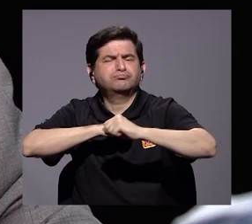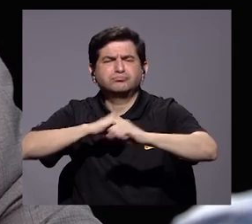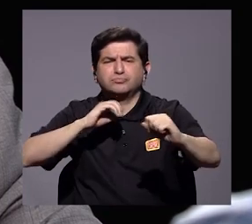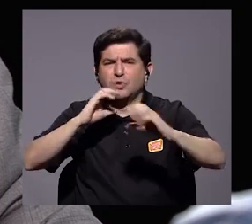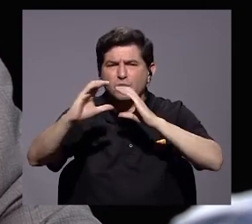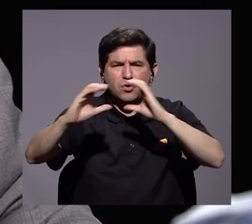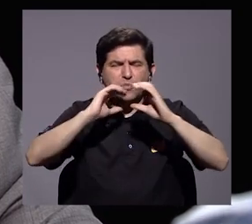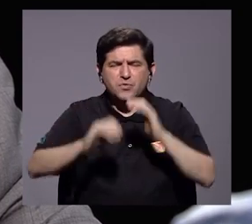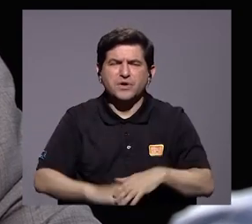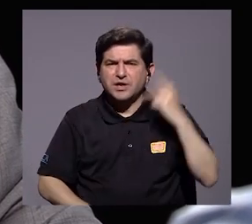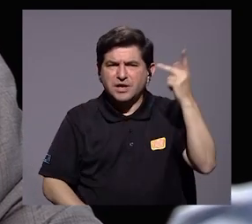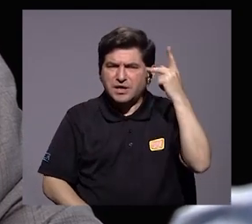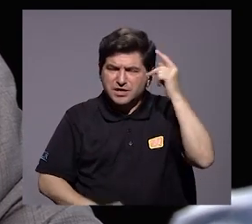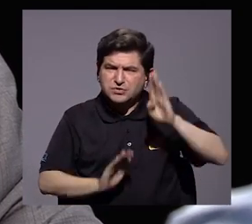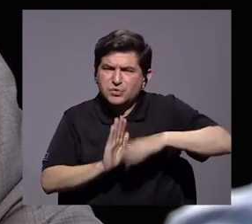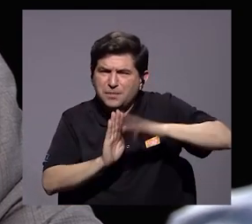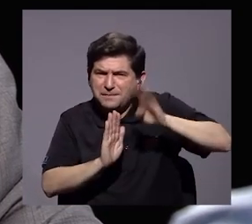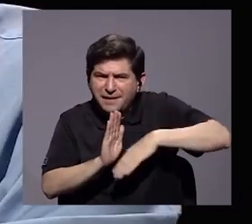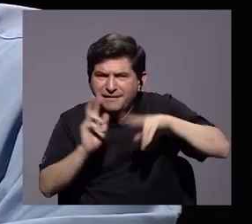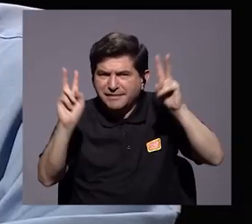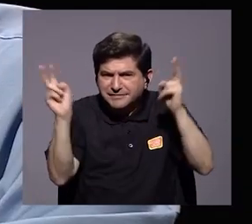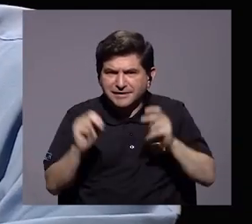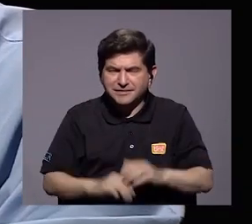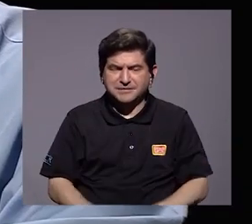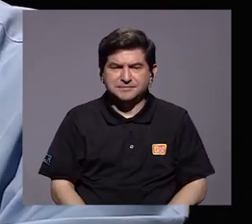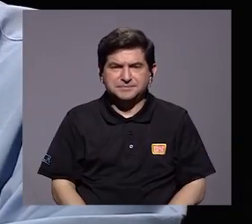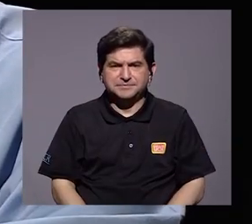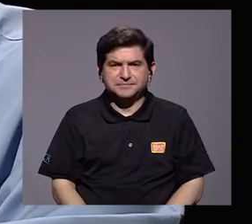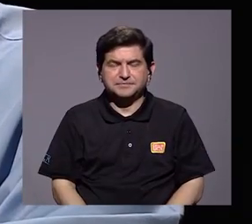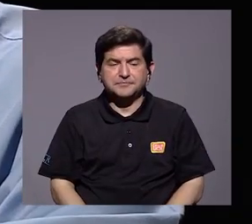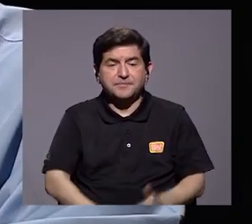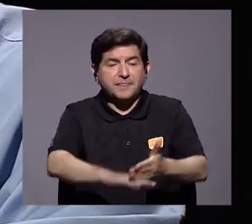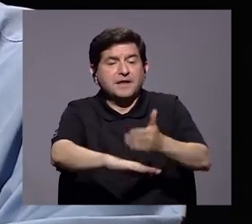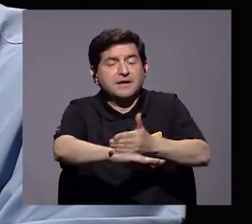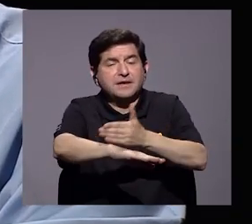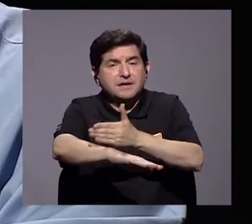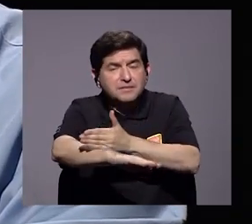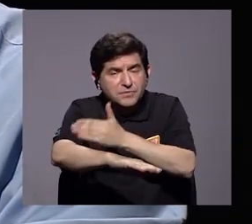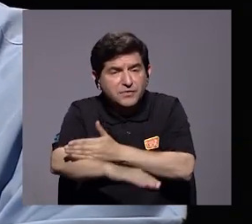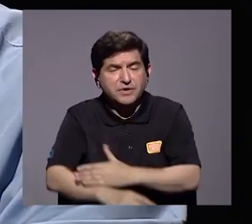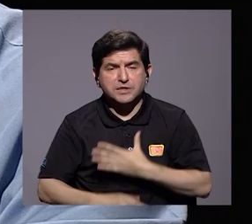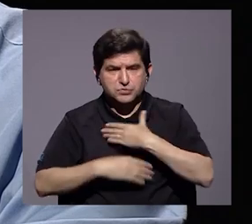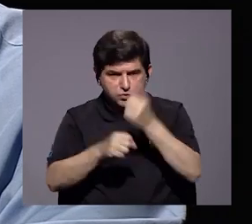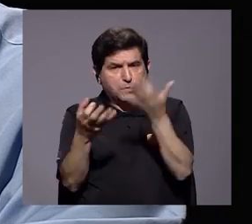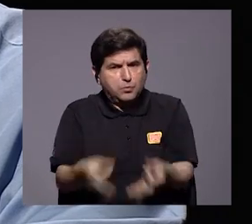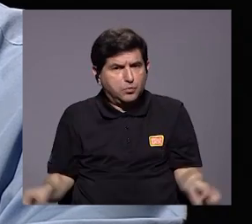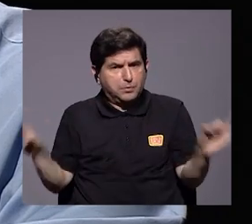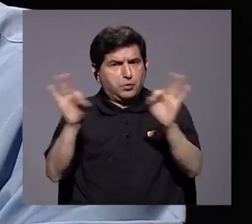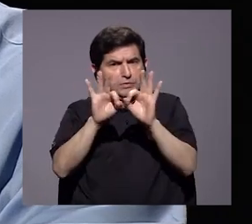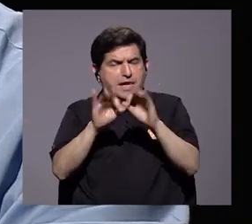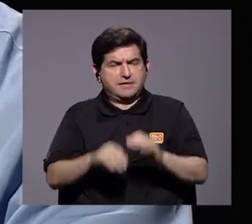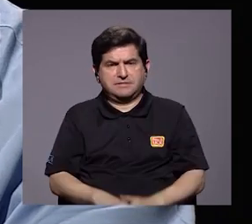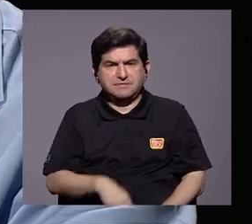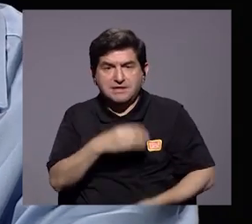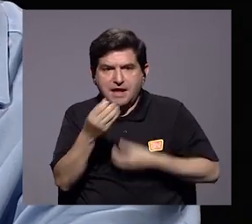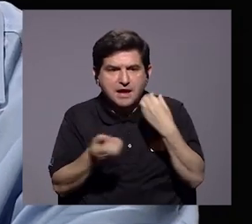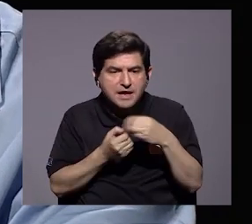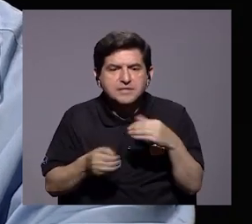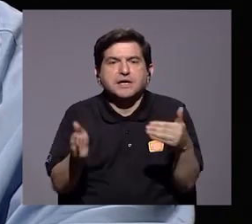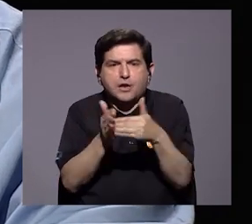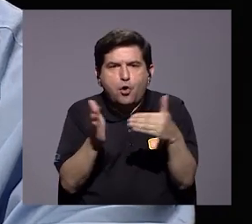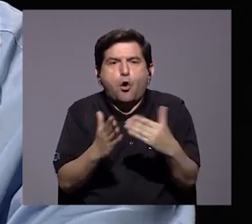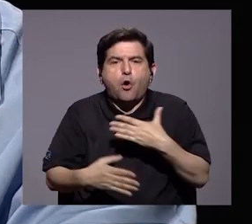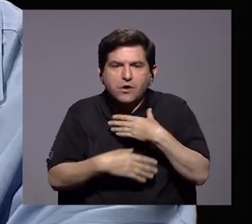comunicación política barata y la recuperación de la confianza es importantísima que hacer para